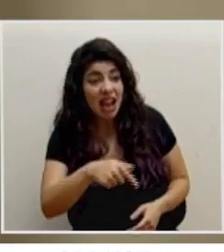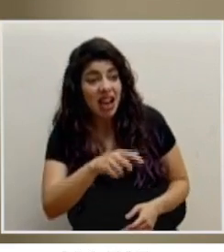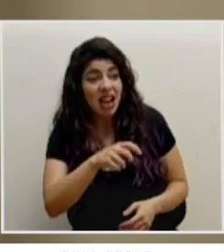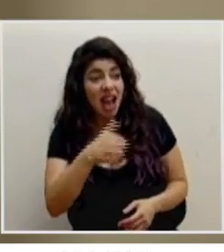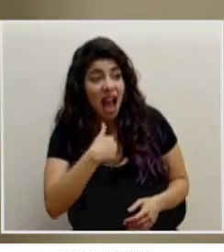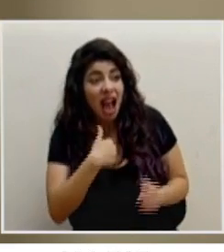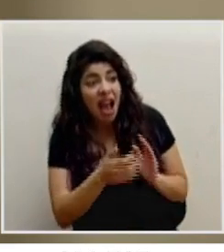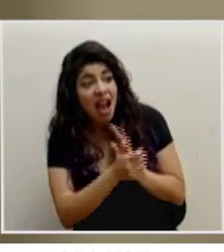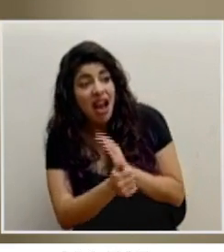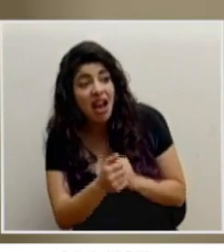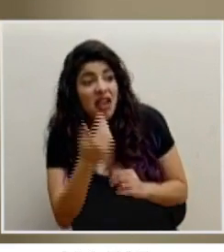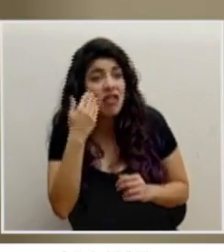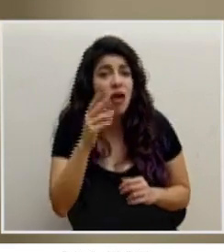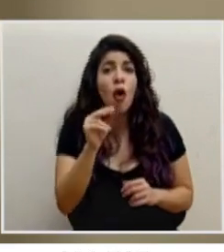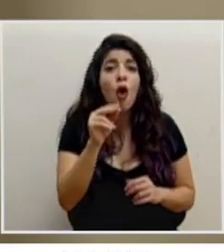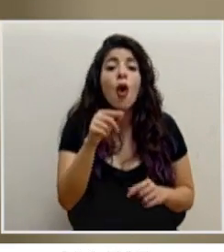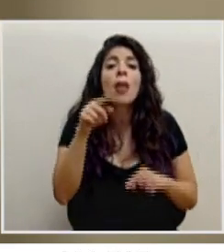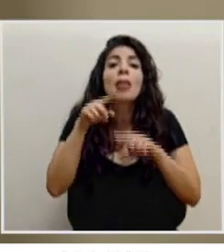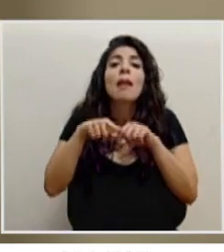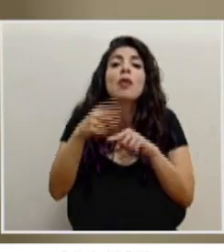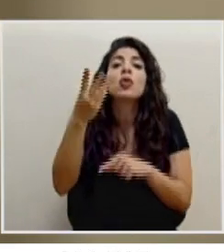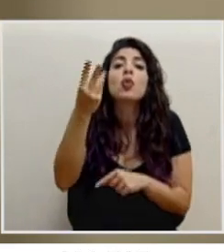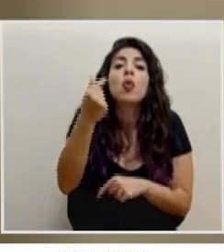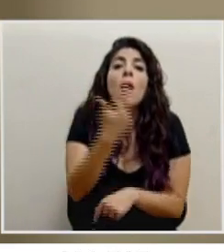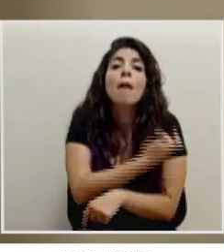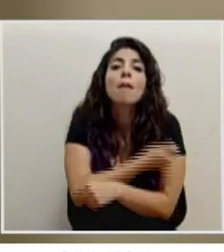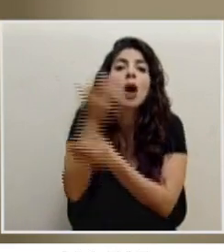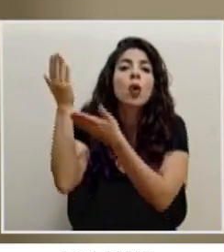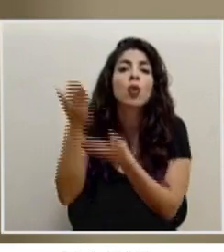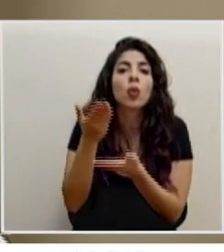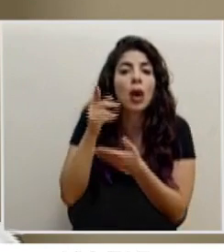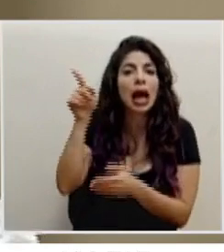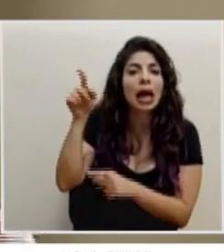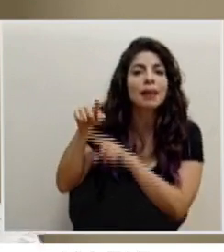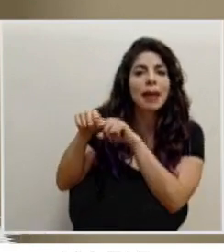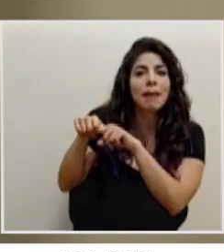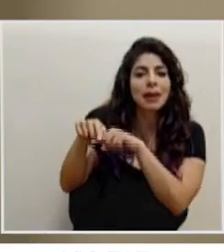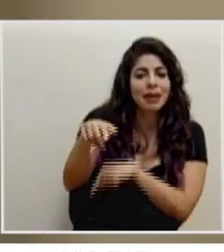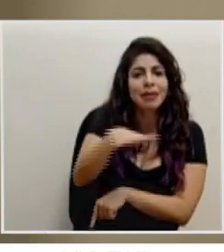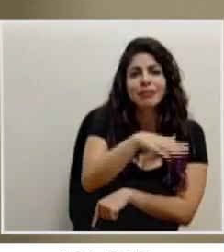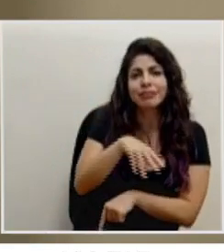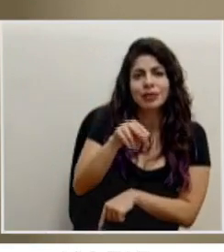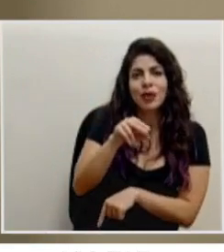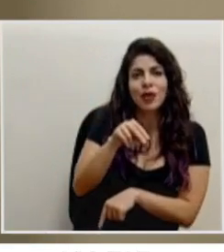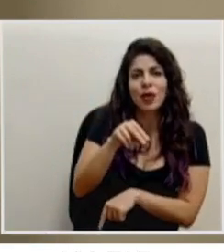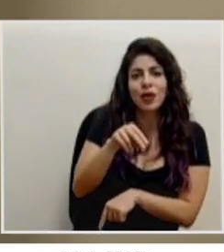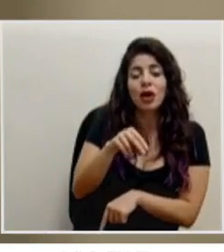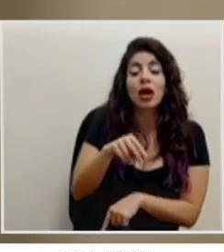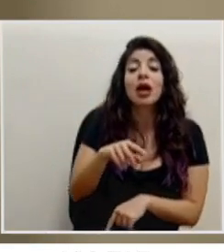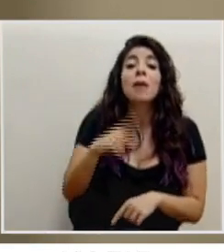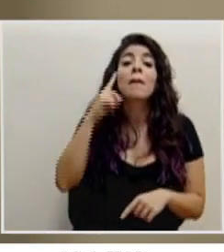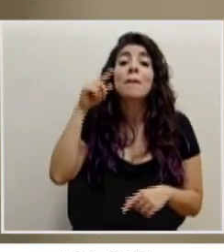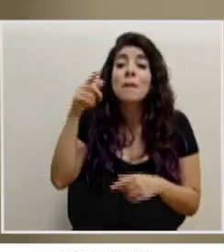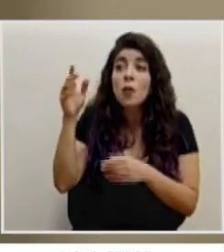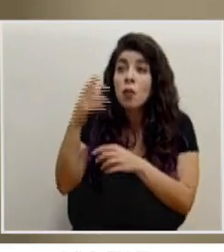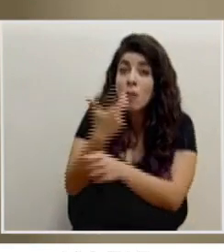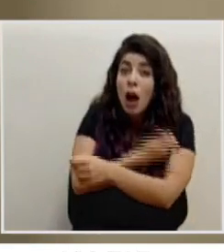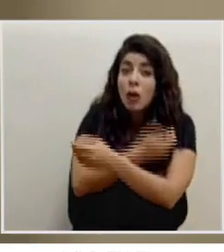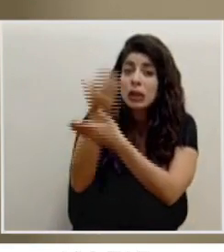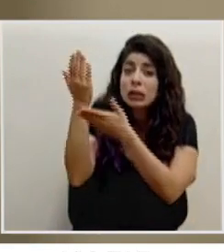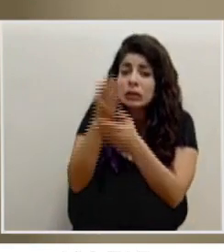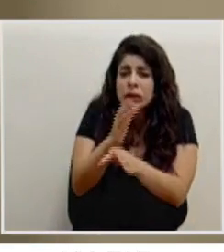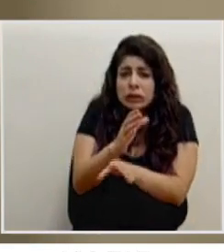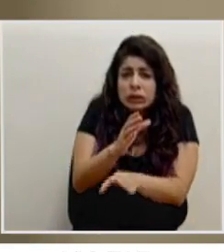es un tema de la cantidad de vacunas que llegan al país. Estas vacunas se cuidan para que todas las condiciones se garanticen, para